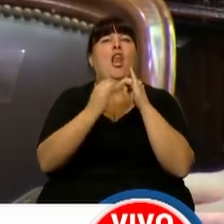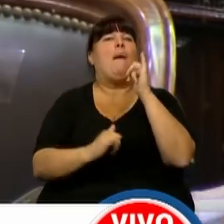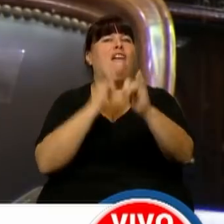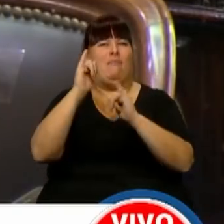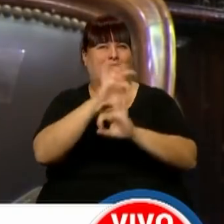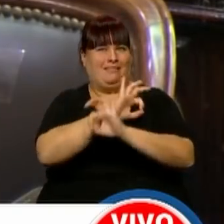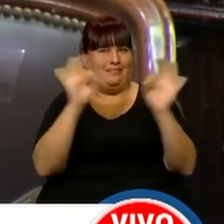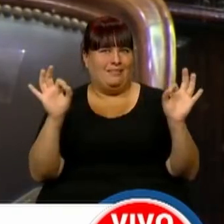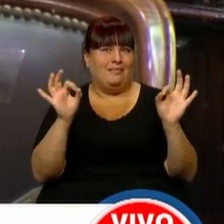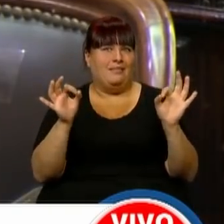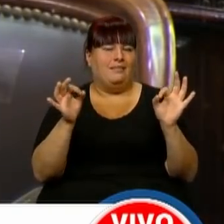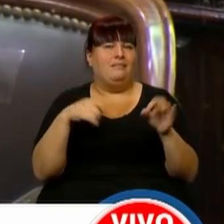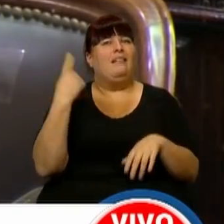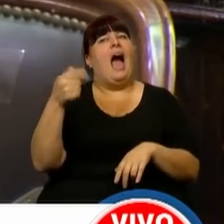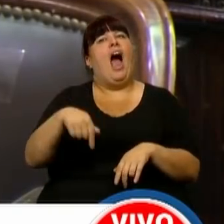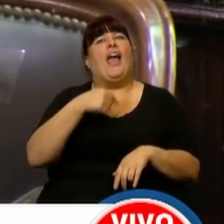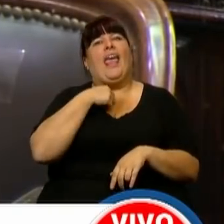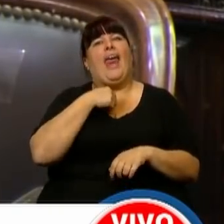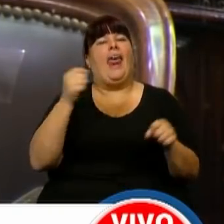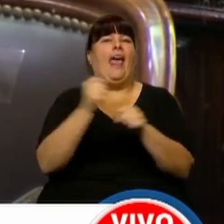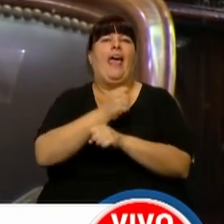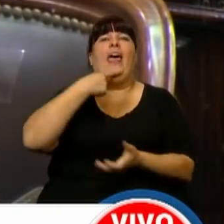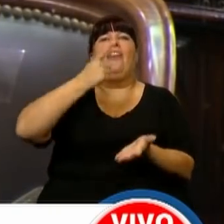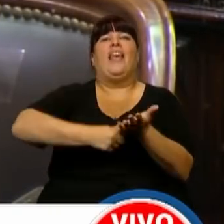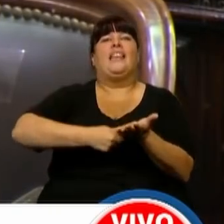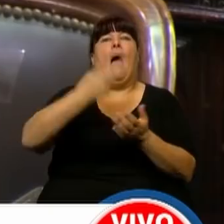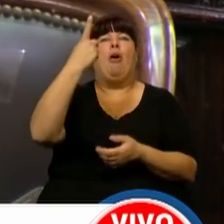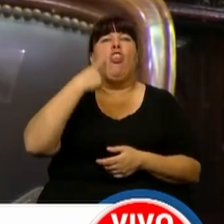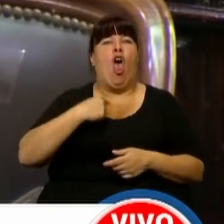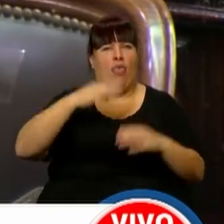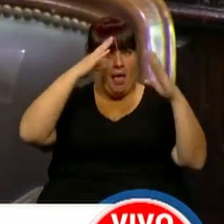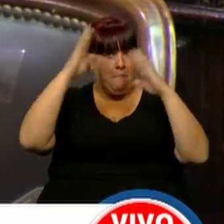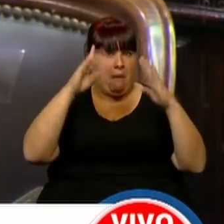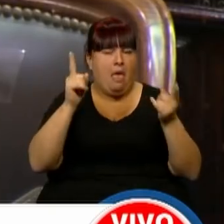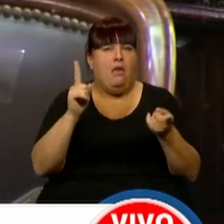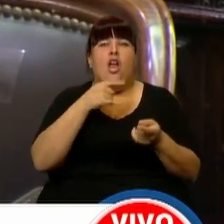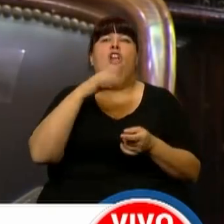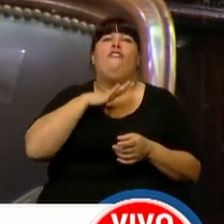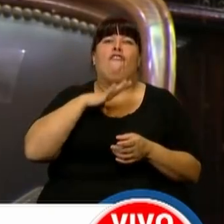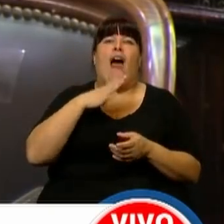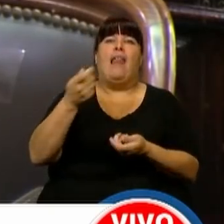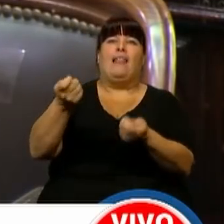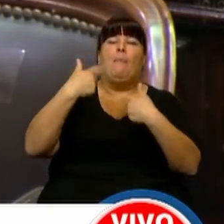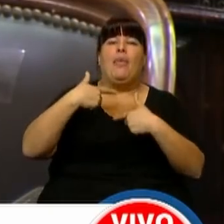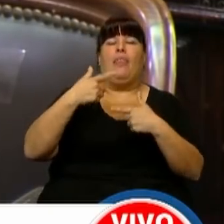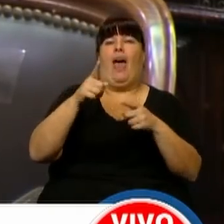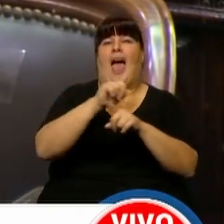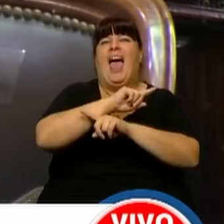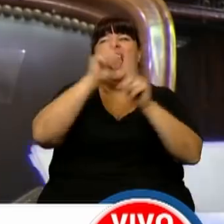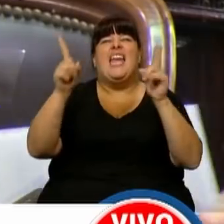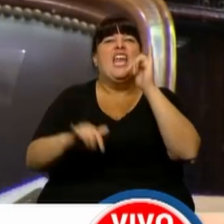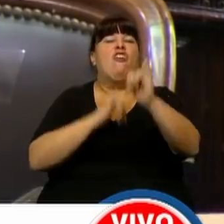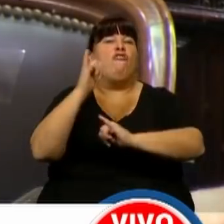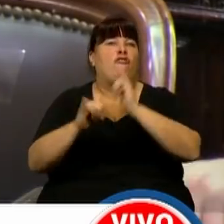informar y que se pretenda sacar un dictamen en 48 horas sin que todavía hayamos recibido ni siquiera